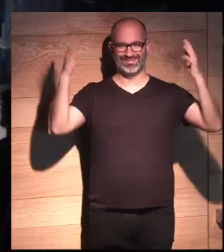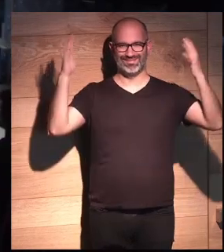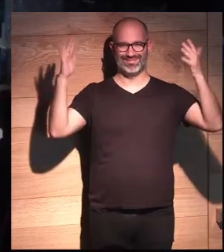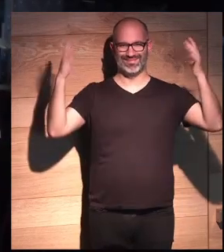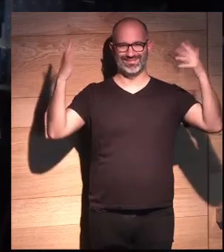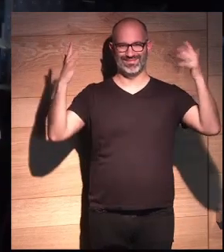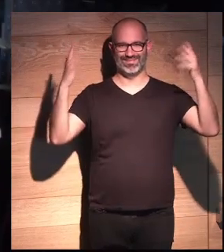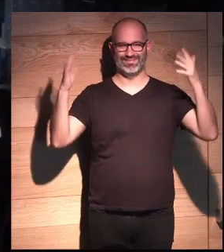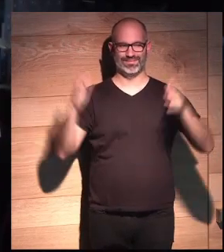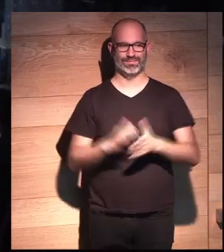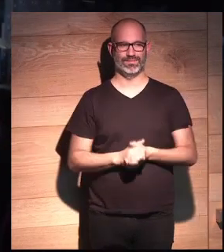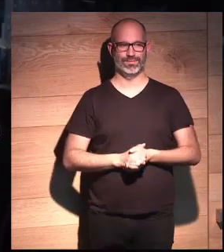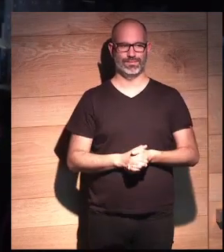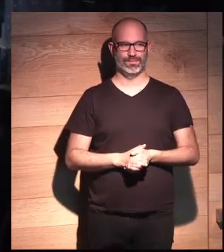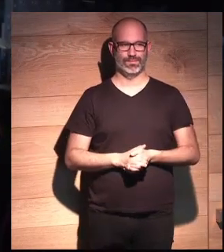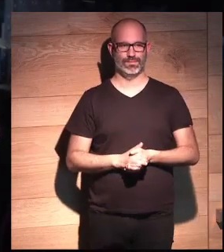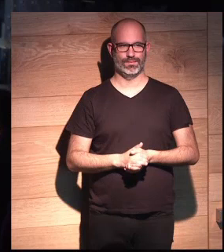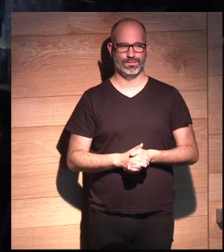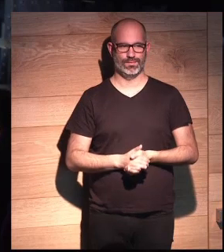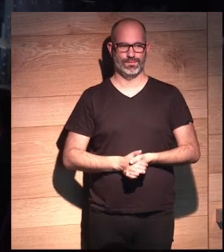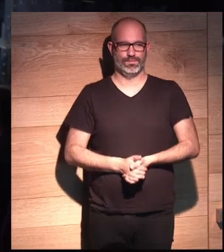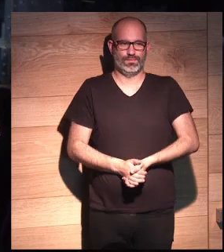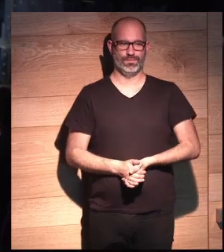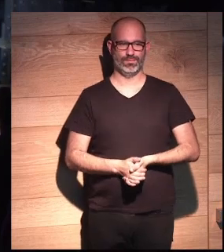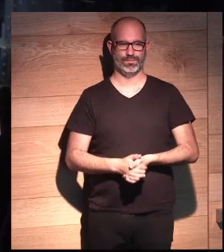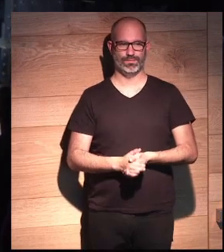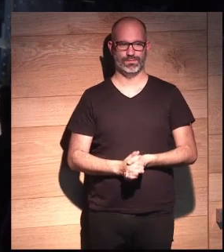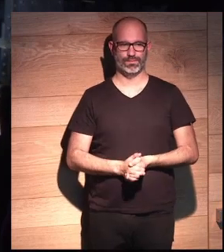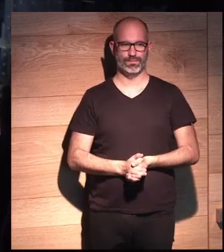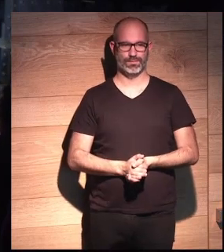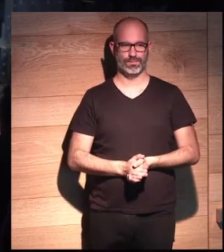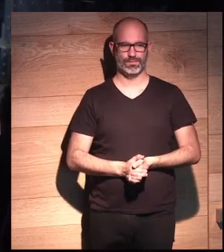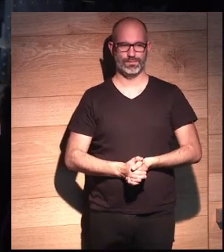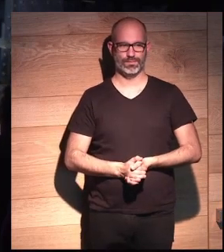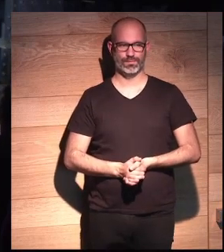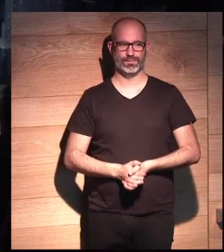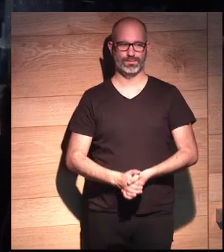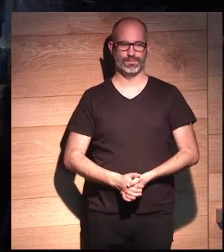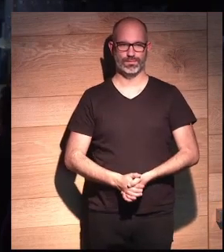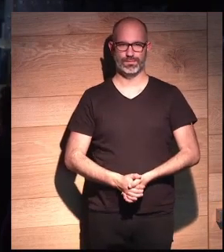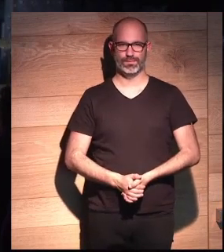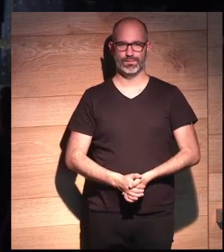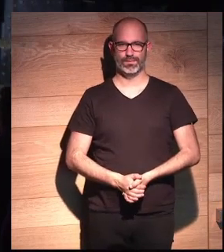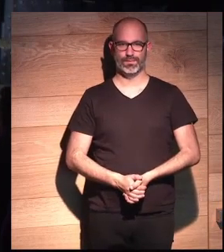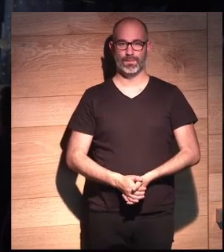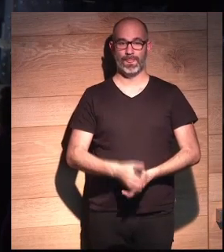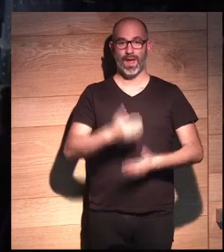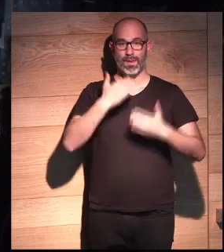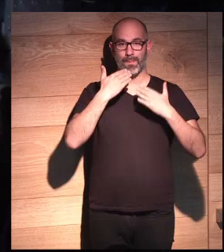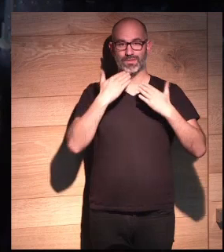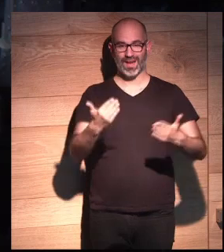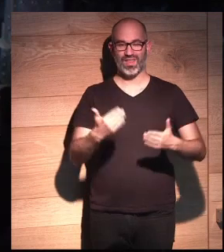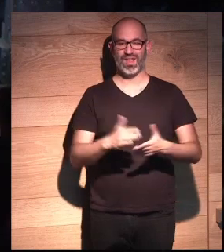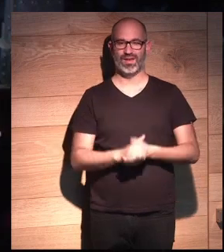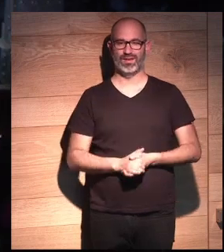Del pasado. Sí. Perdona, que ya he pasado una. Vale, ya está. Muchas